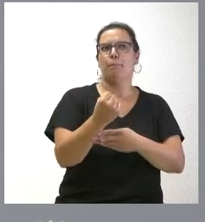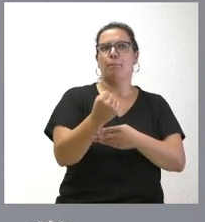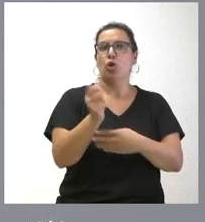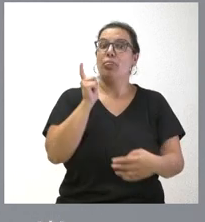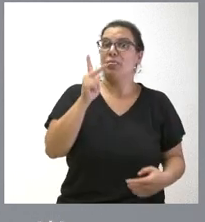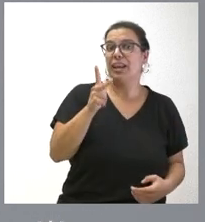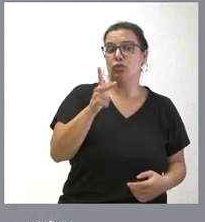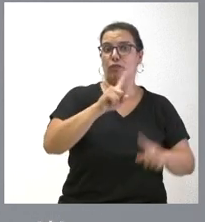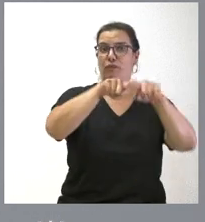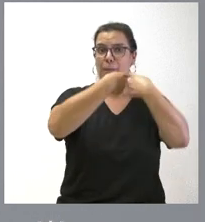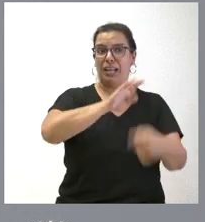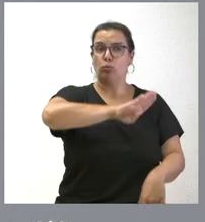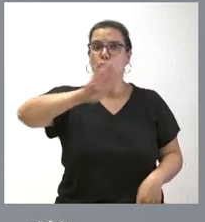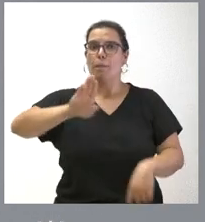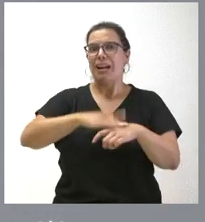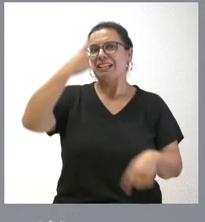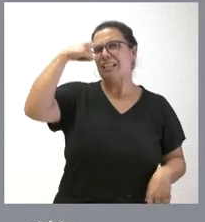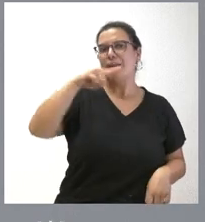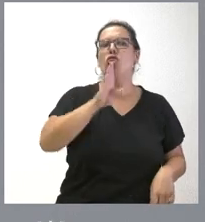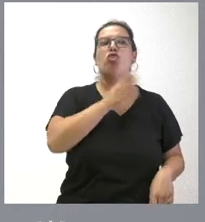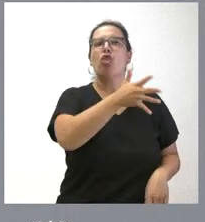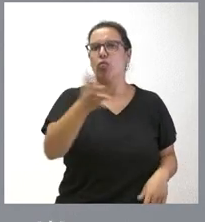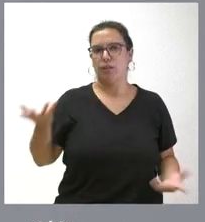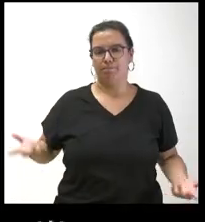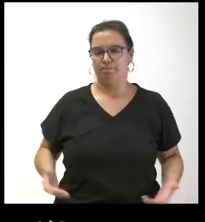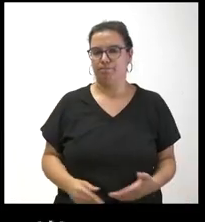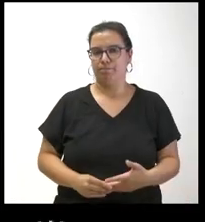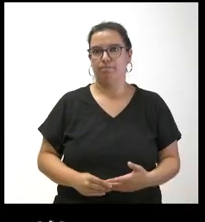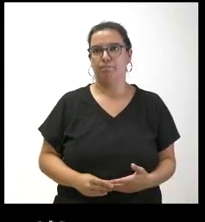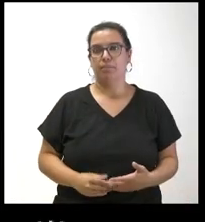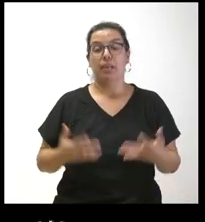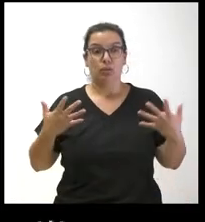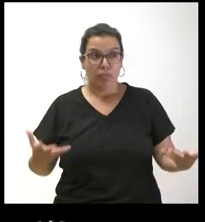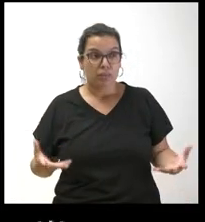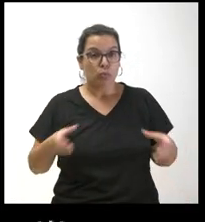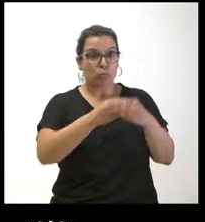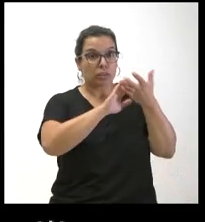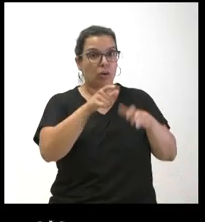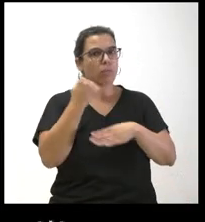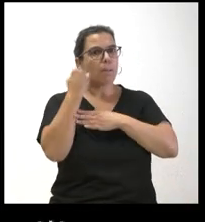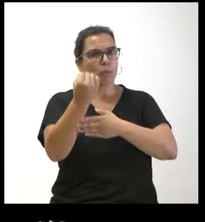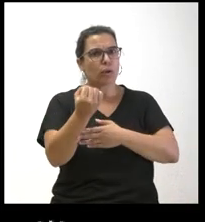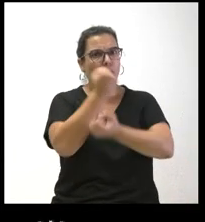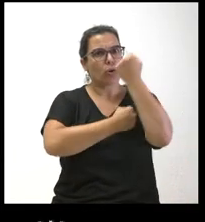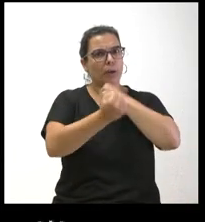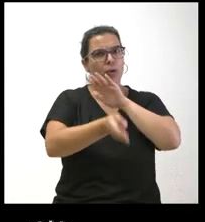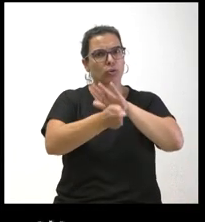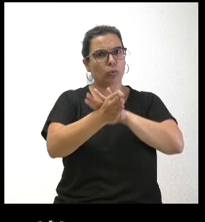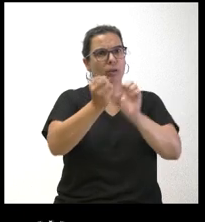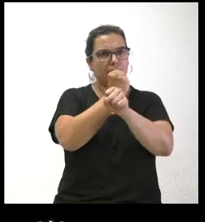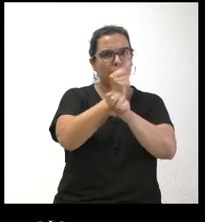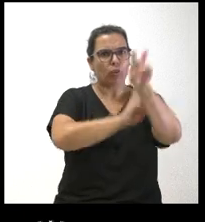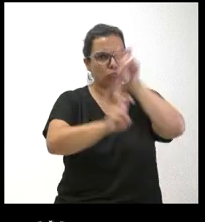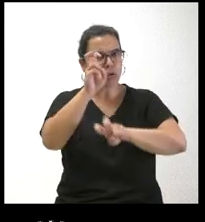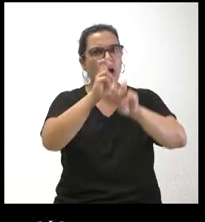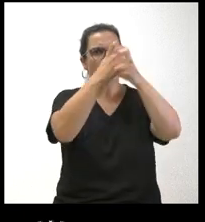derecho que tiene muchas familias a identificar dónde están sus seres queridos sigue Por tanto la junta digamos apoyando económicamente estas labores de